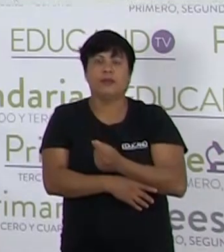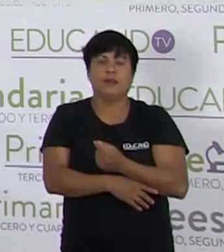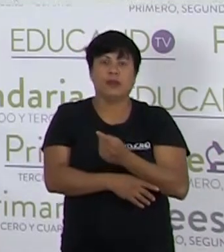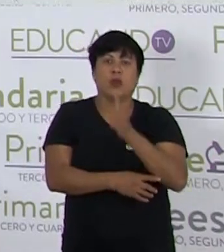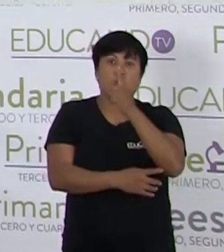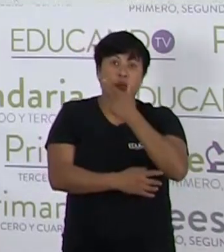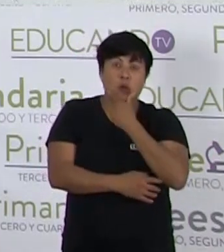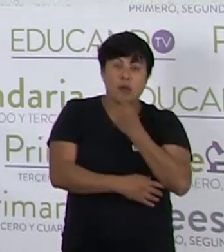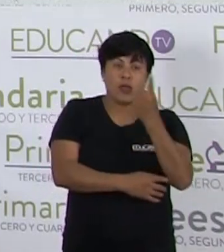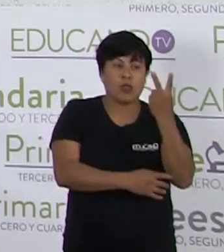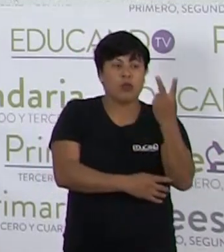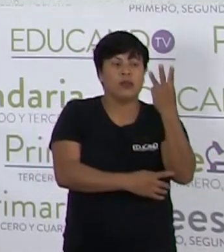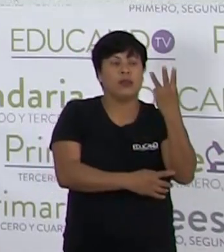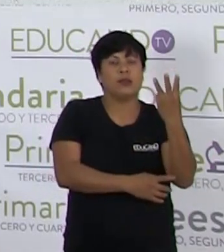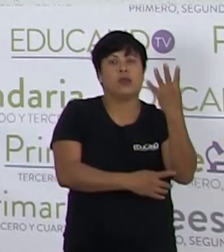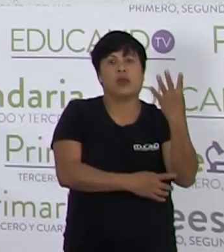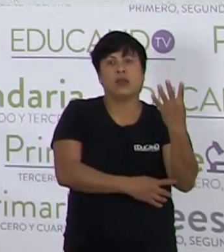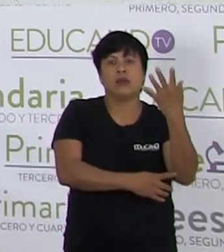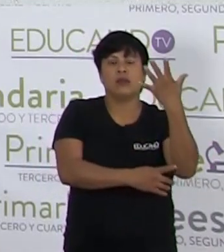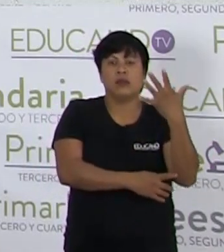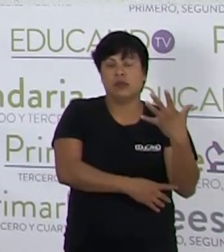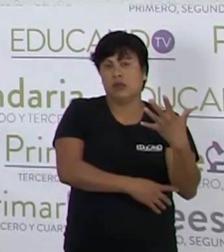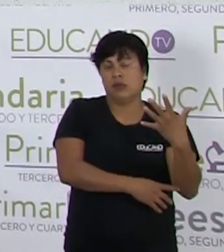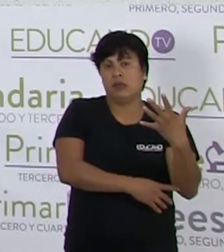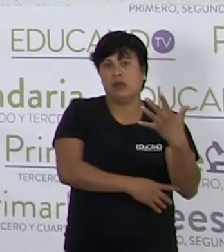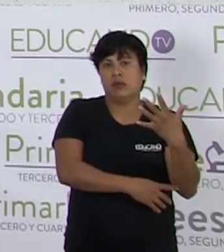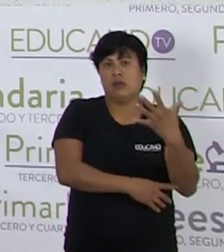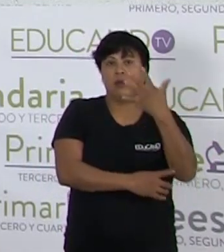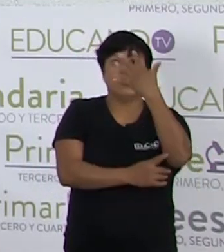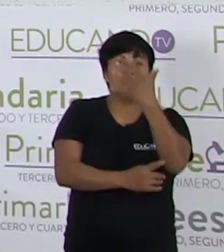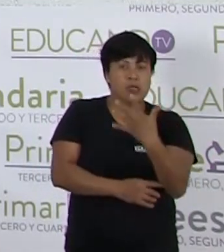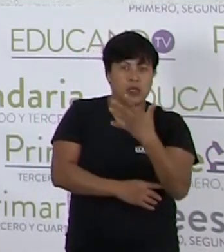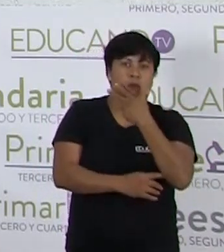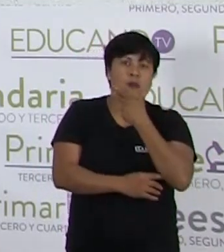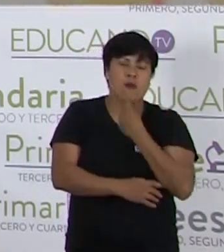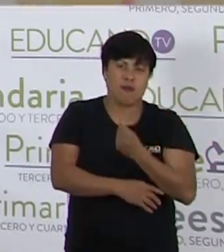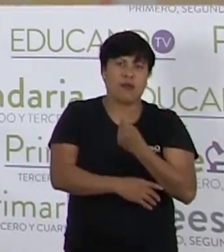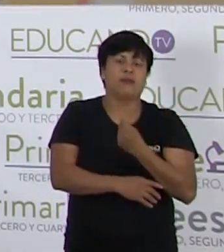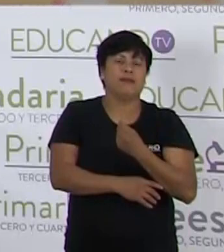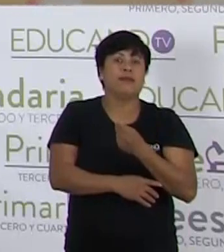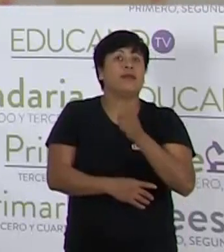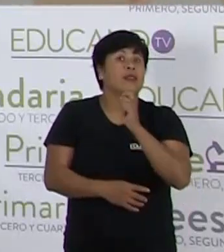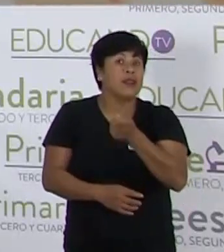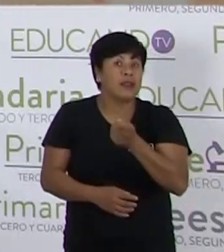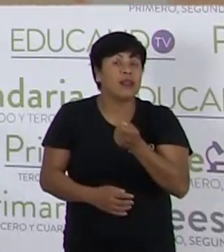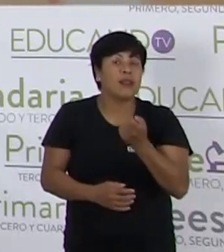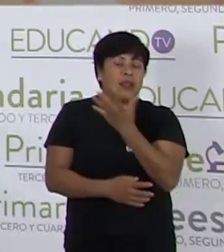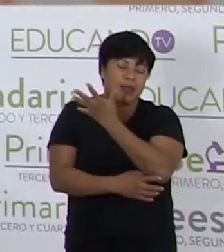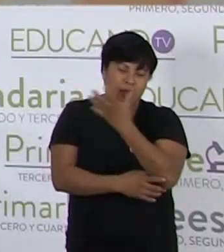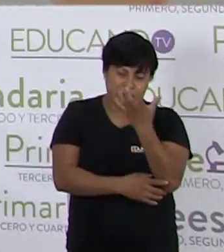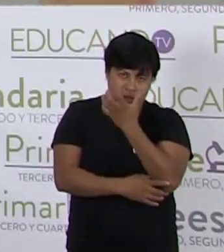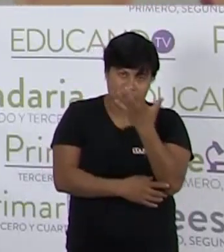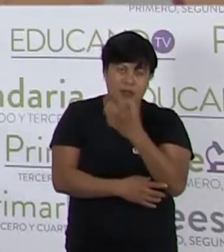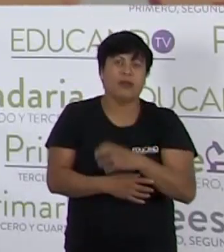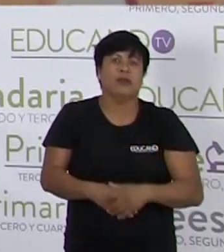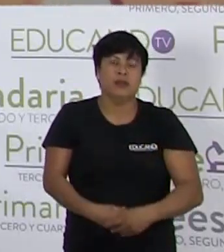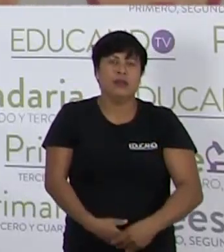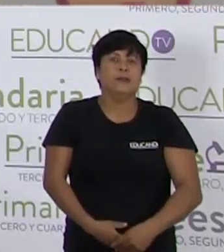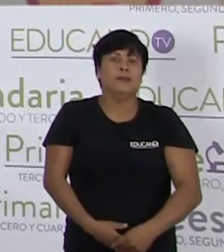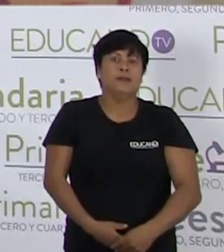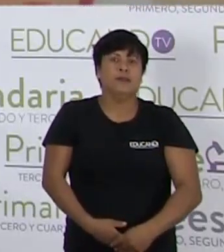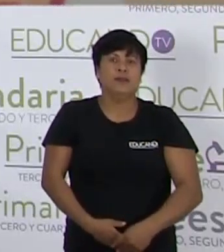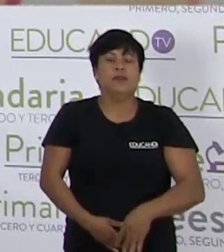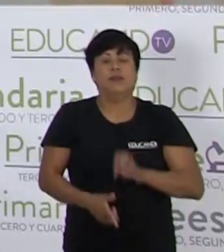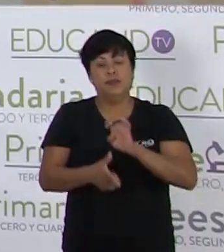Un niño, 2, 3, 4. 5 serían 500.